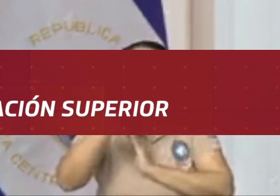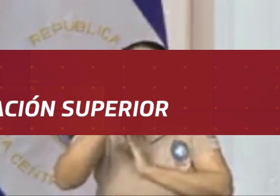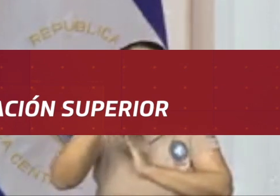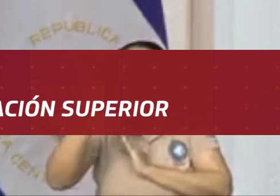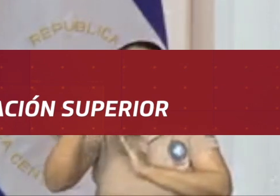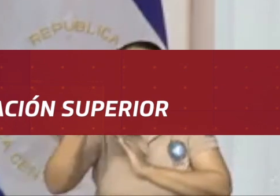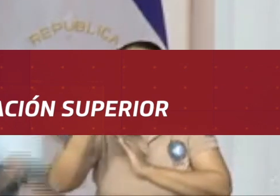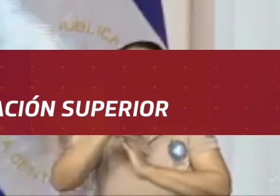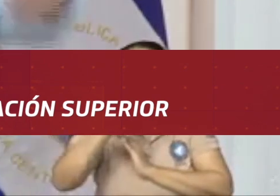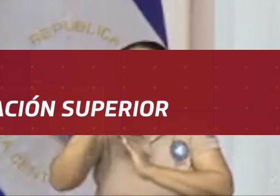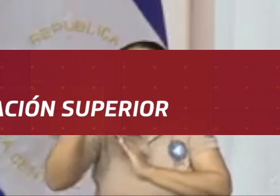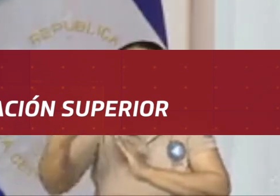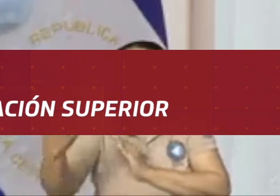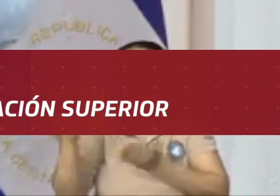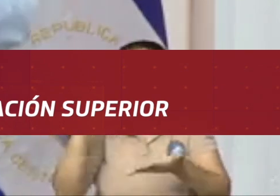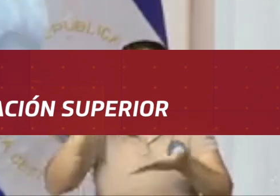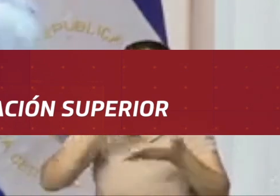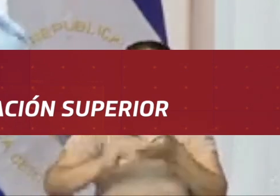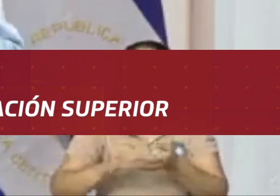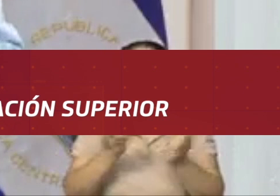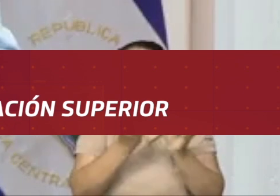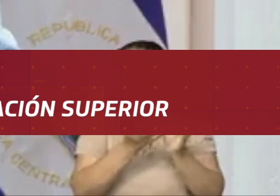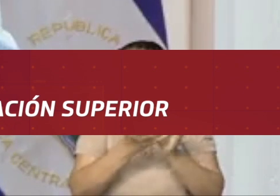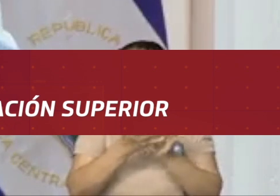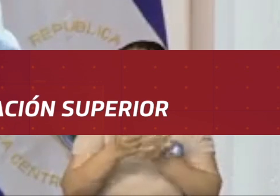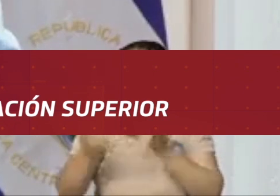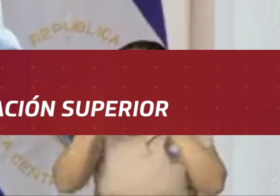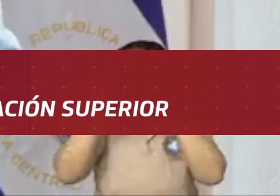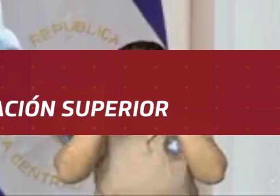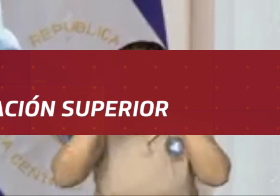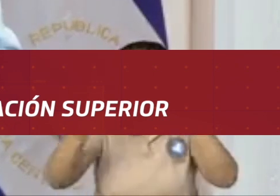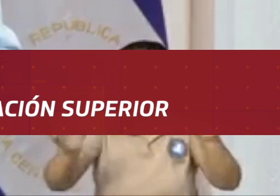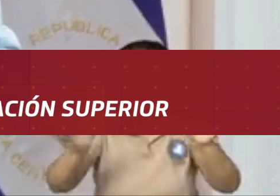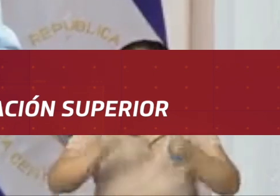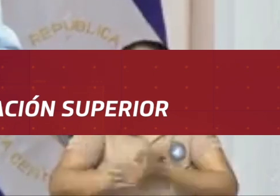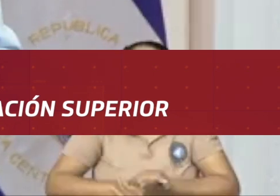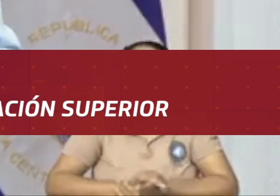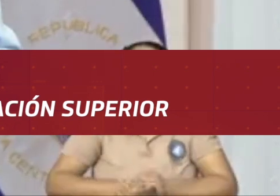2018 entonces comenzamos a ordenar las cosas